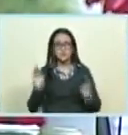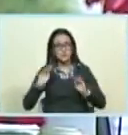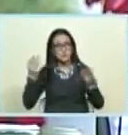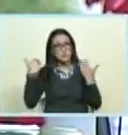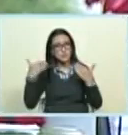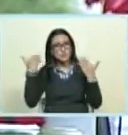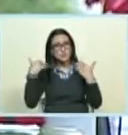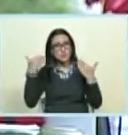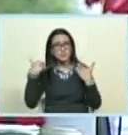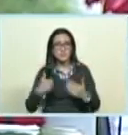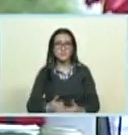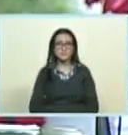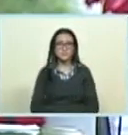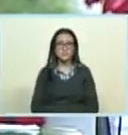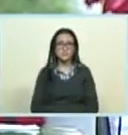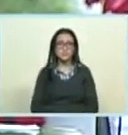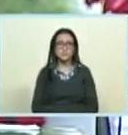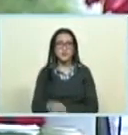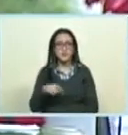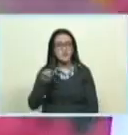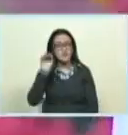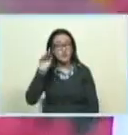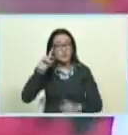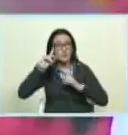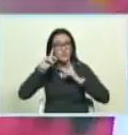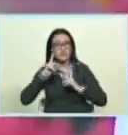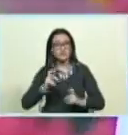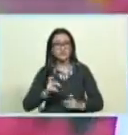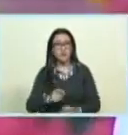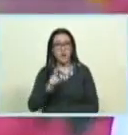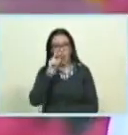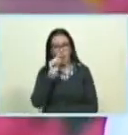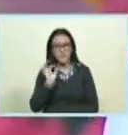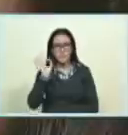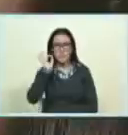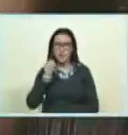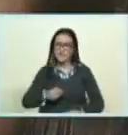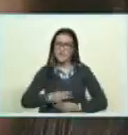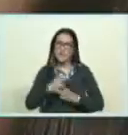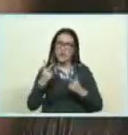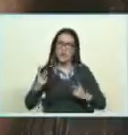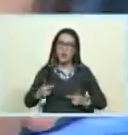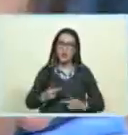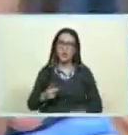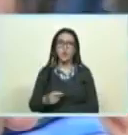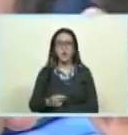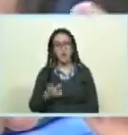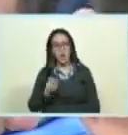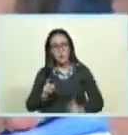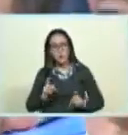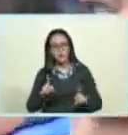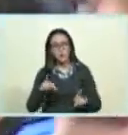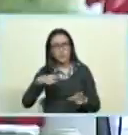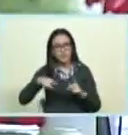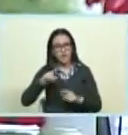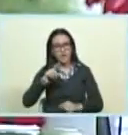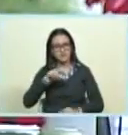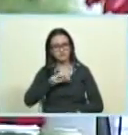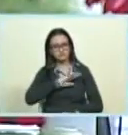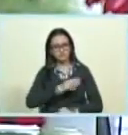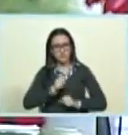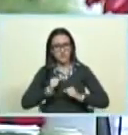formación, que sean futuros profesionales, hombres y mujeres de valores, con oportunidades en un país